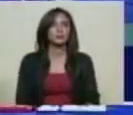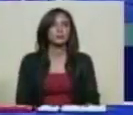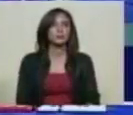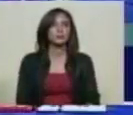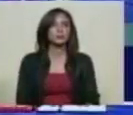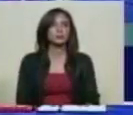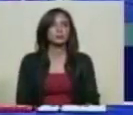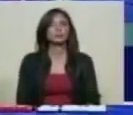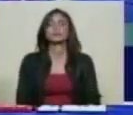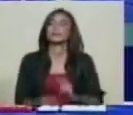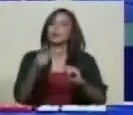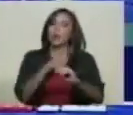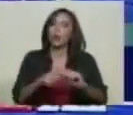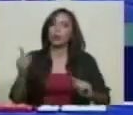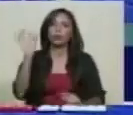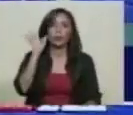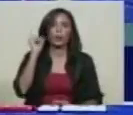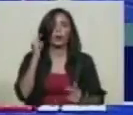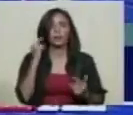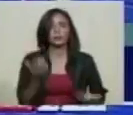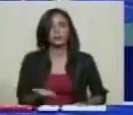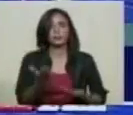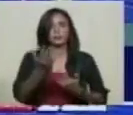Compañera Eirimar Malavé,